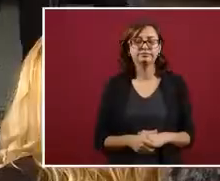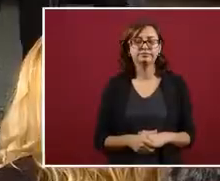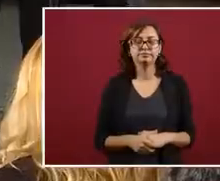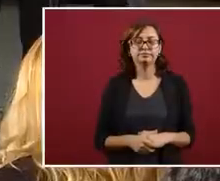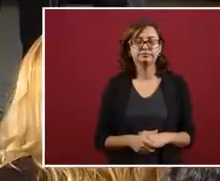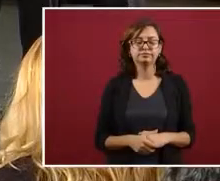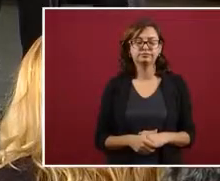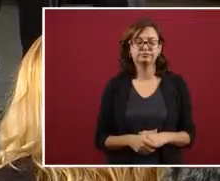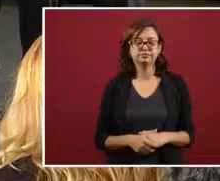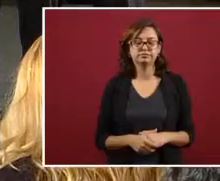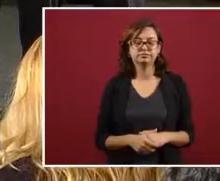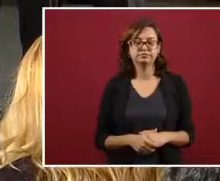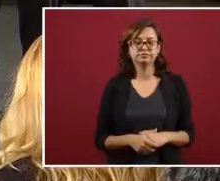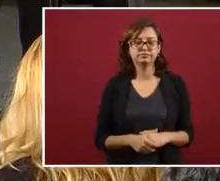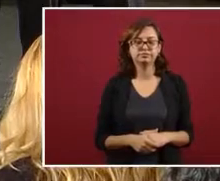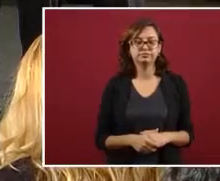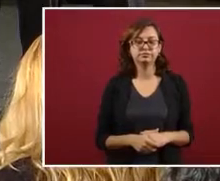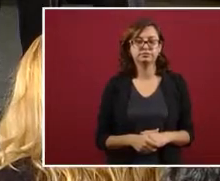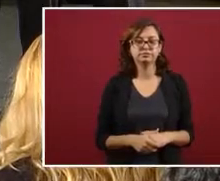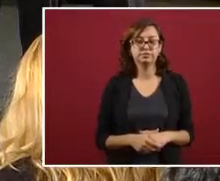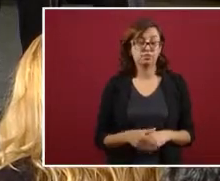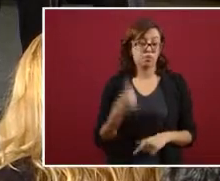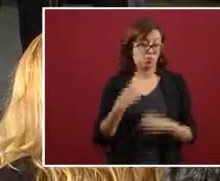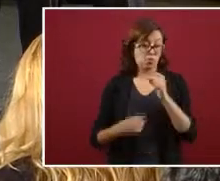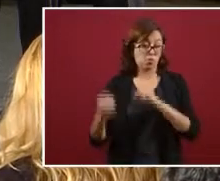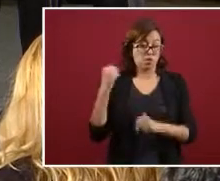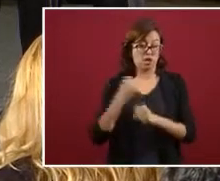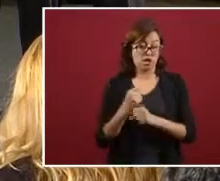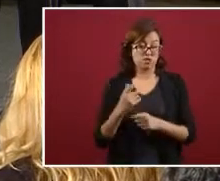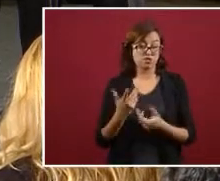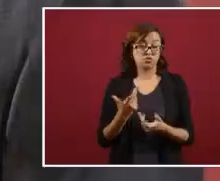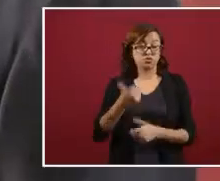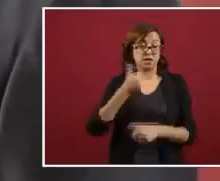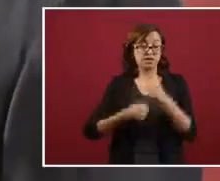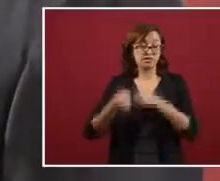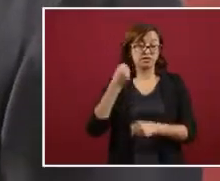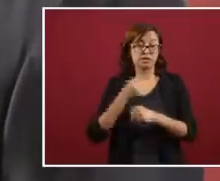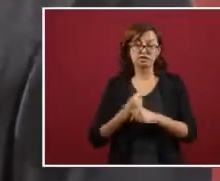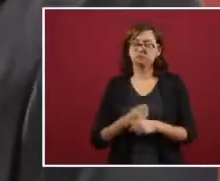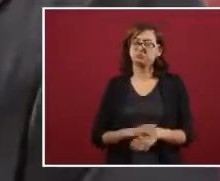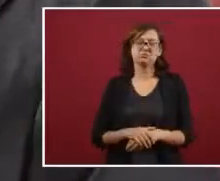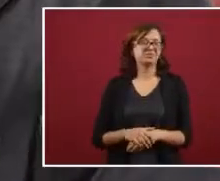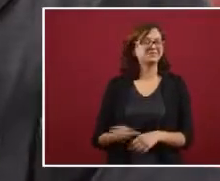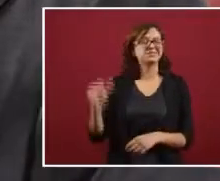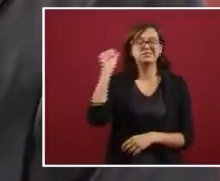pero no solo en el sexenio pasado, siempre,